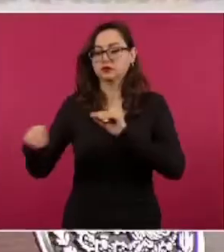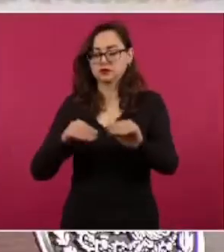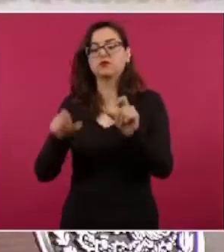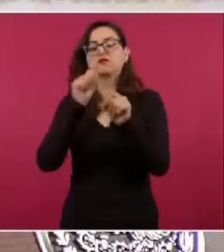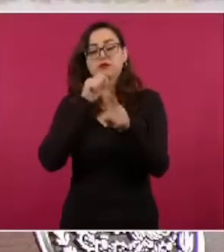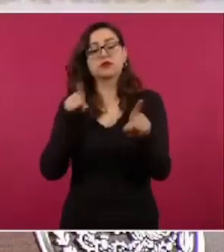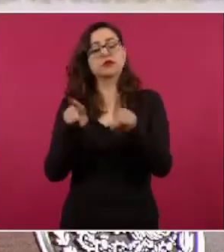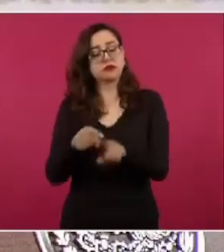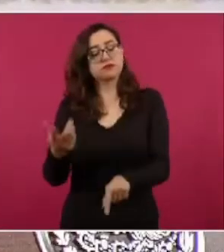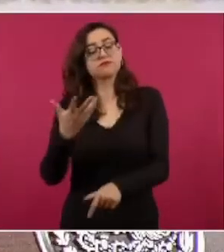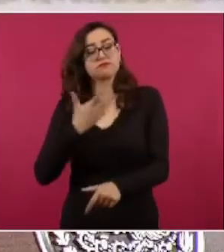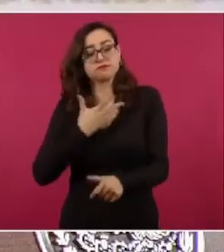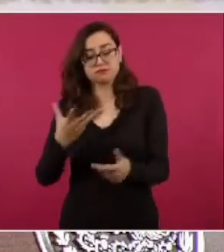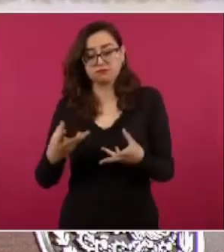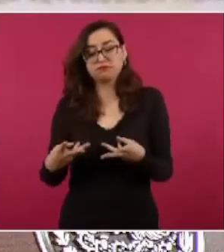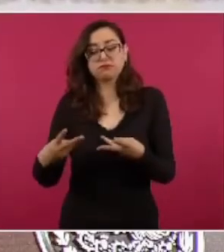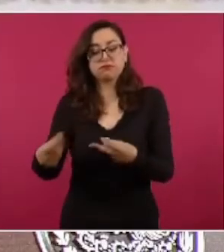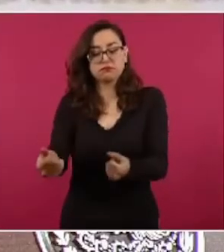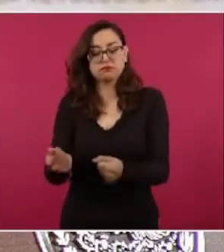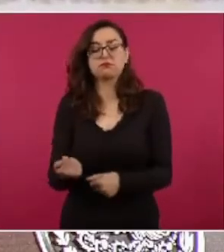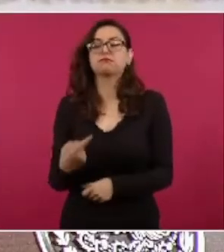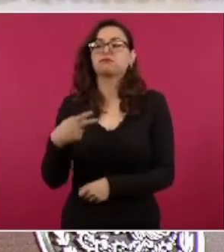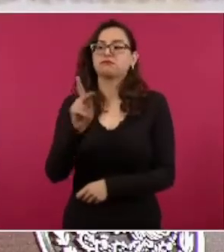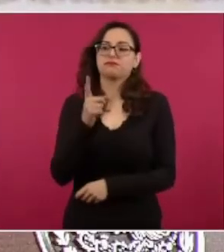con esta obra,